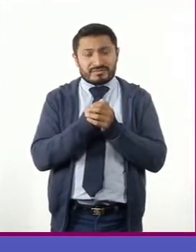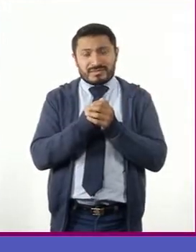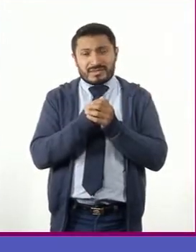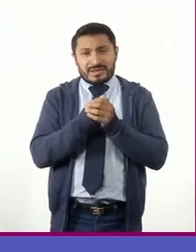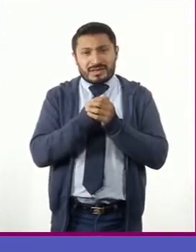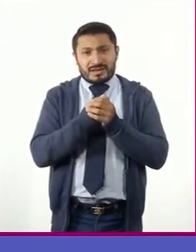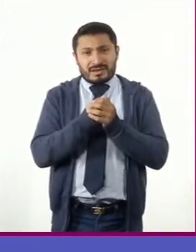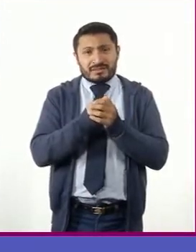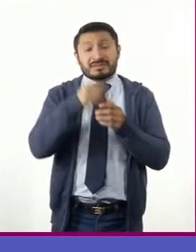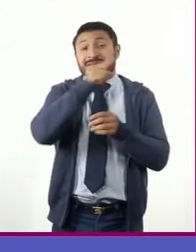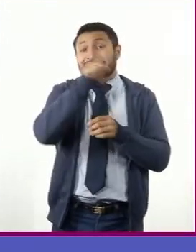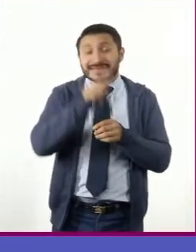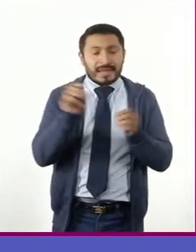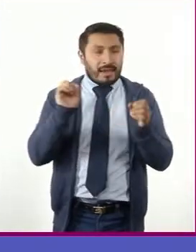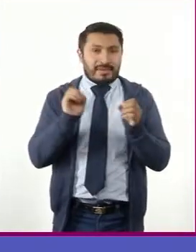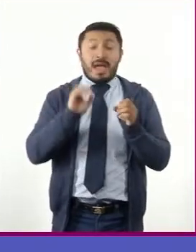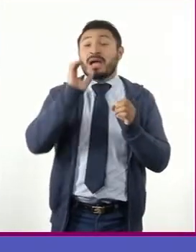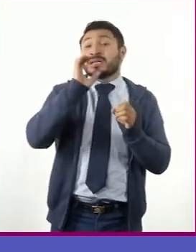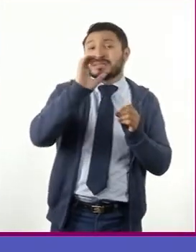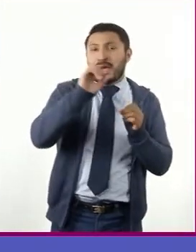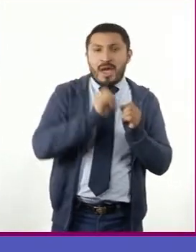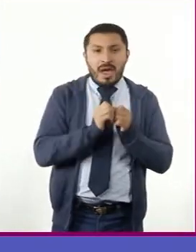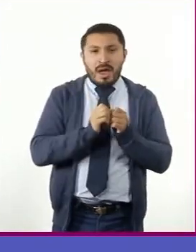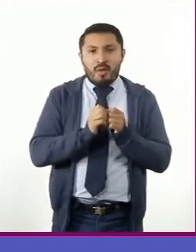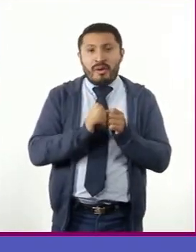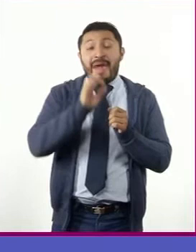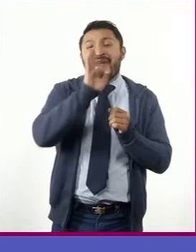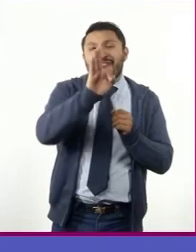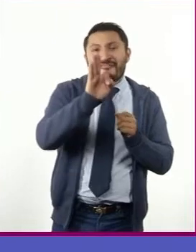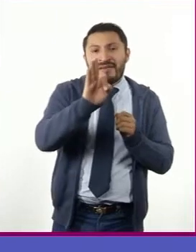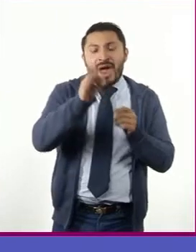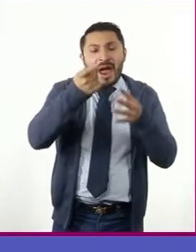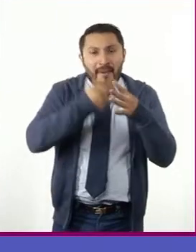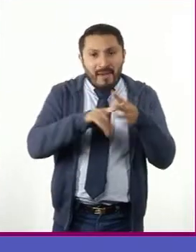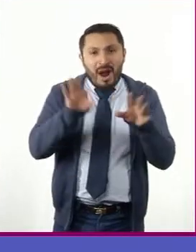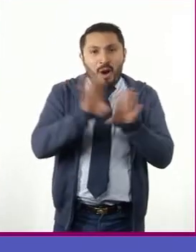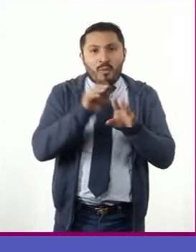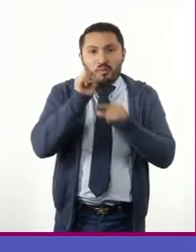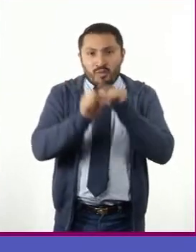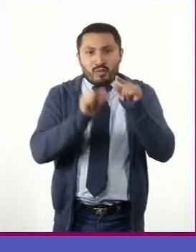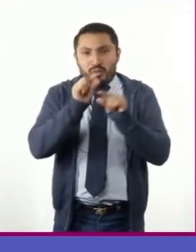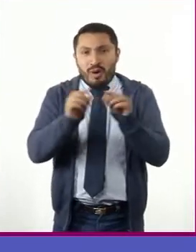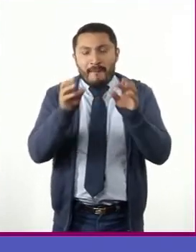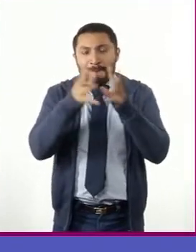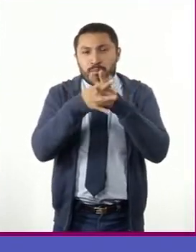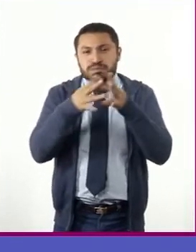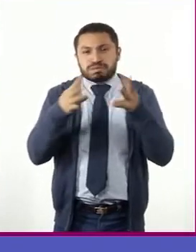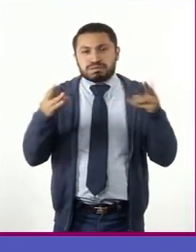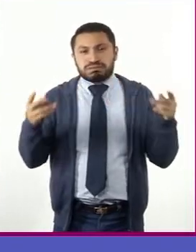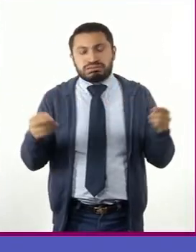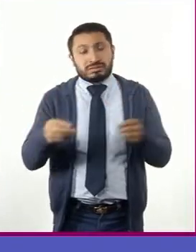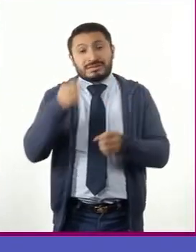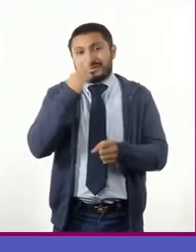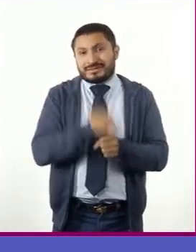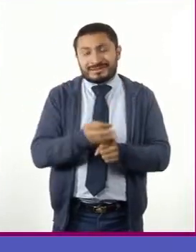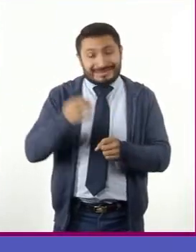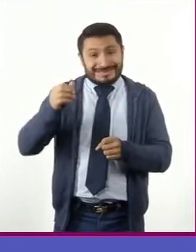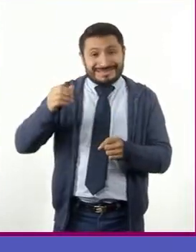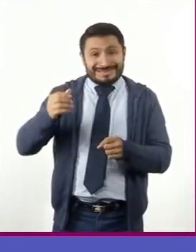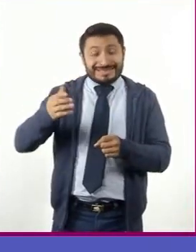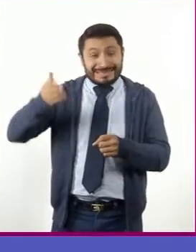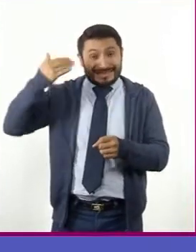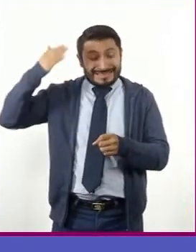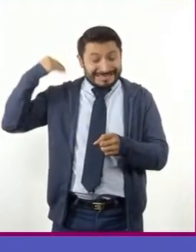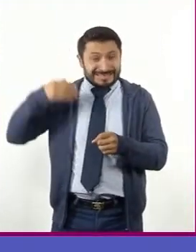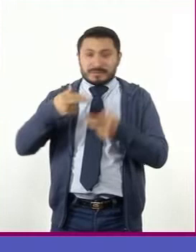algunas zetas, unas C, unas Fs iniciales que poco a poco fueron desapareciendo, ya prácticamente en el Renacimiento no se